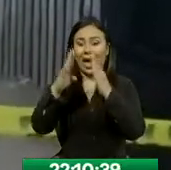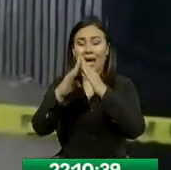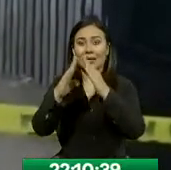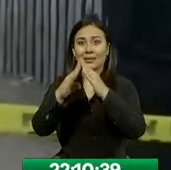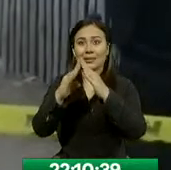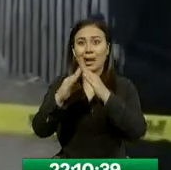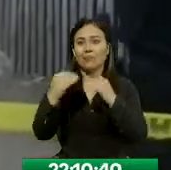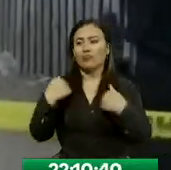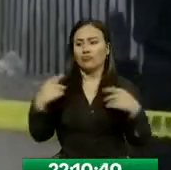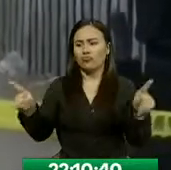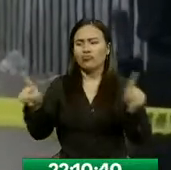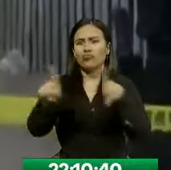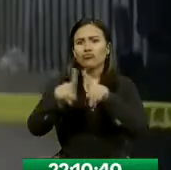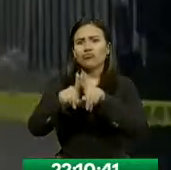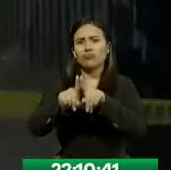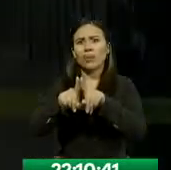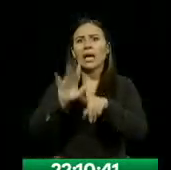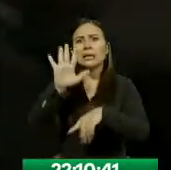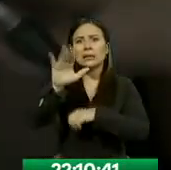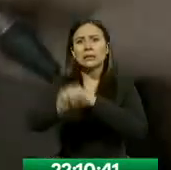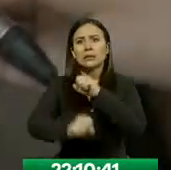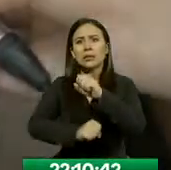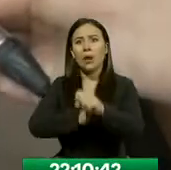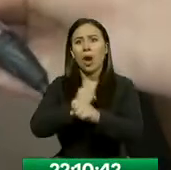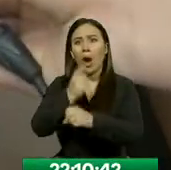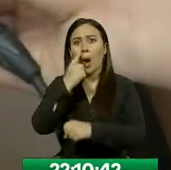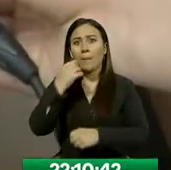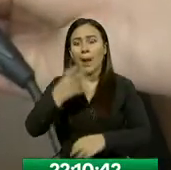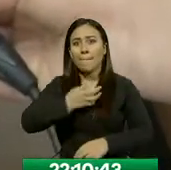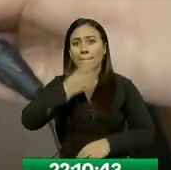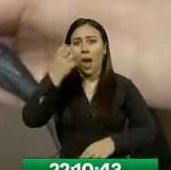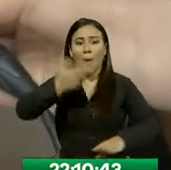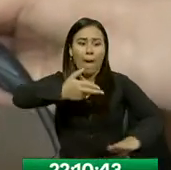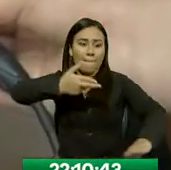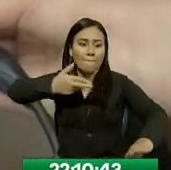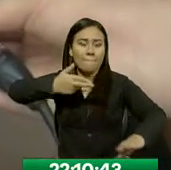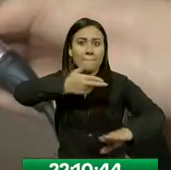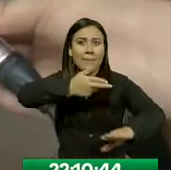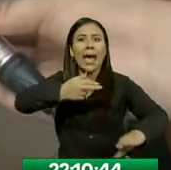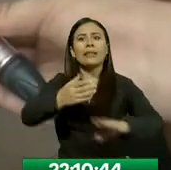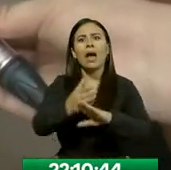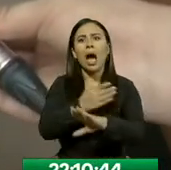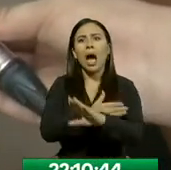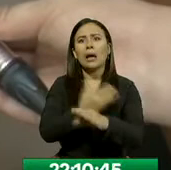relación sentimental desde hace 5 años. Bueno, se la llevó a vivir aparte